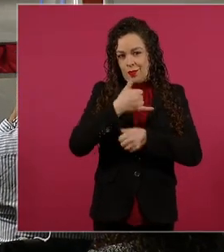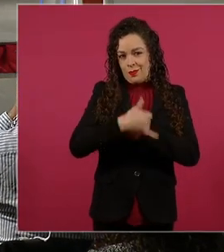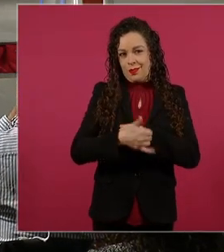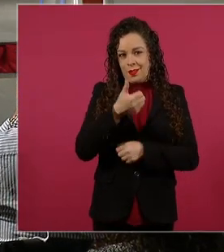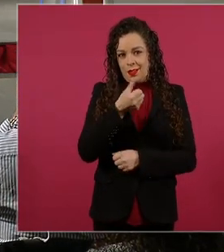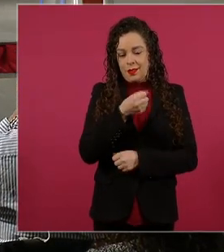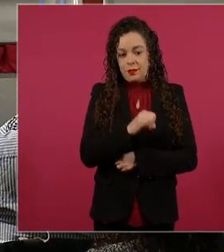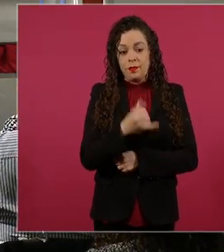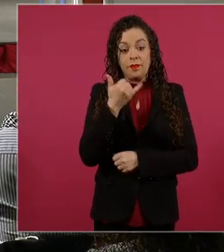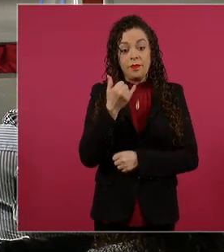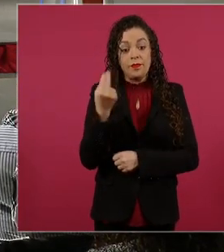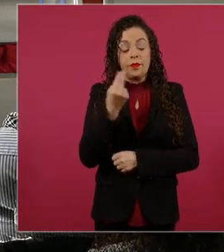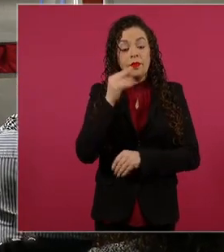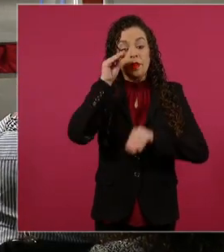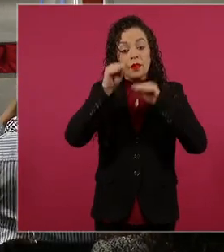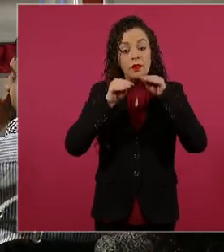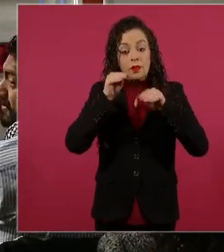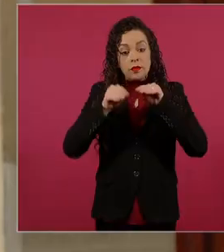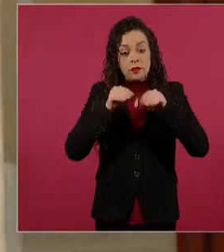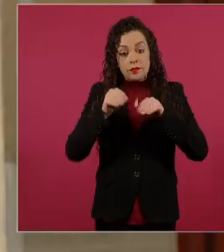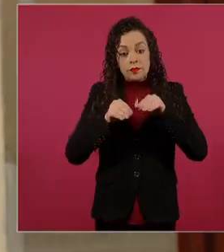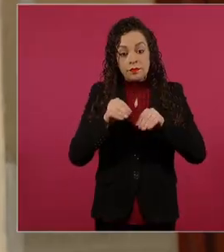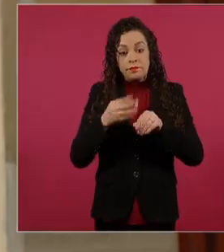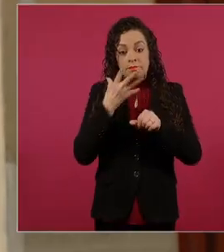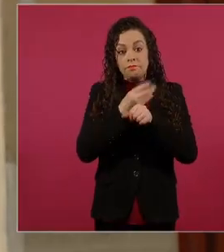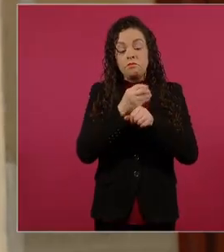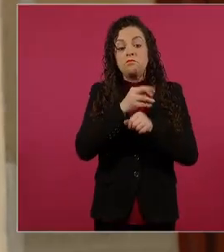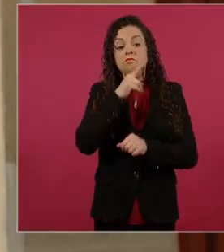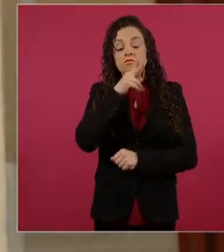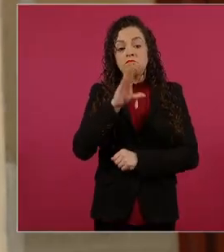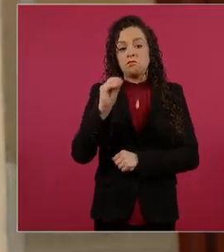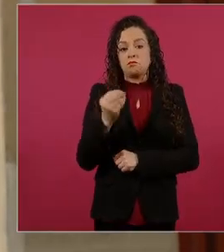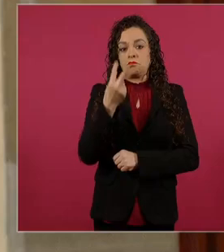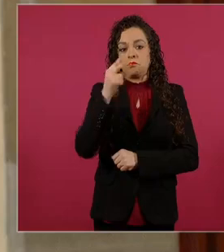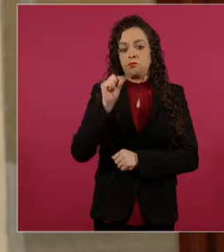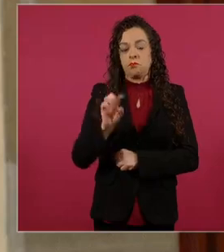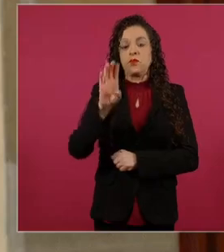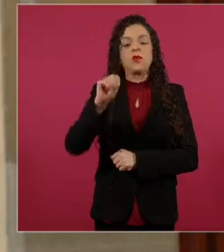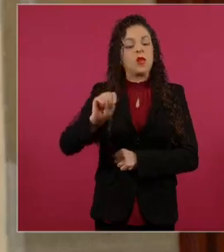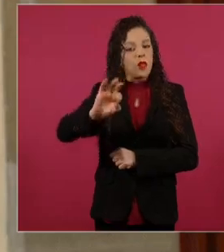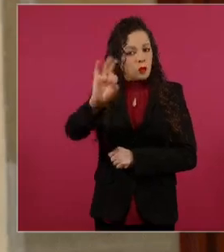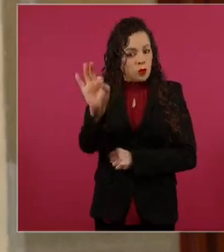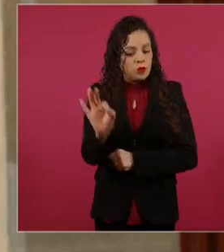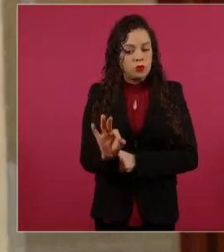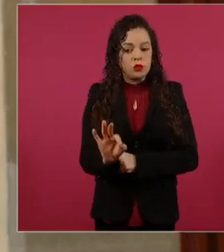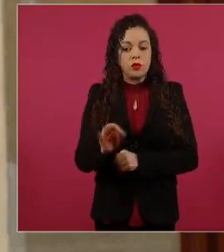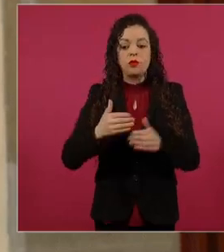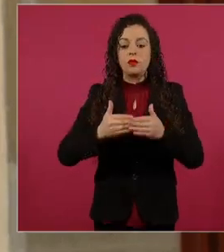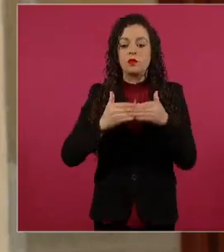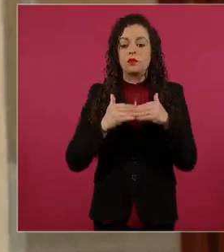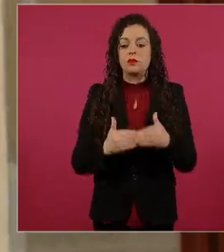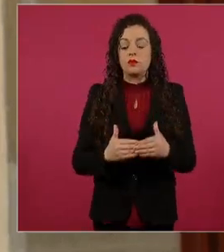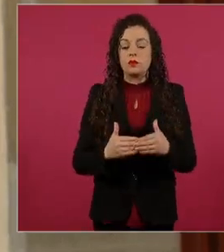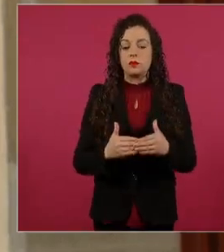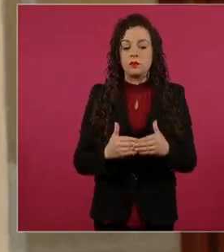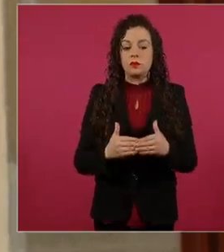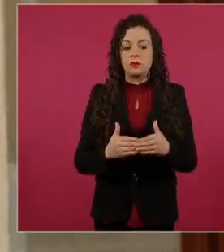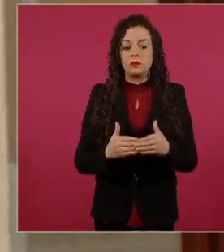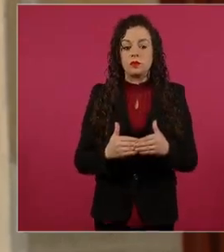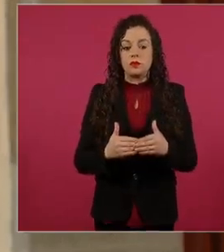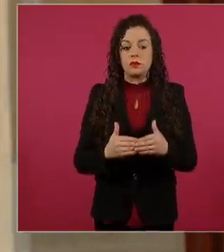ampliación y mejoramiento, 92.9 por ciento. Ahora, para la población no